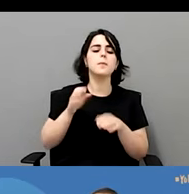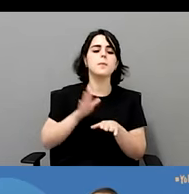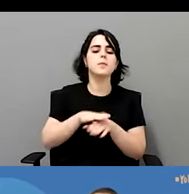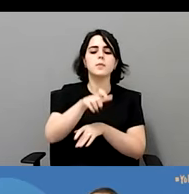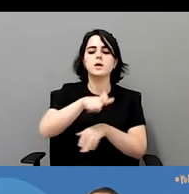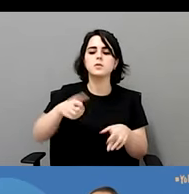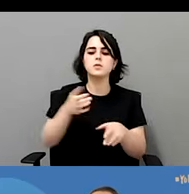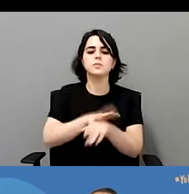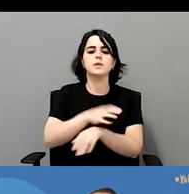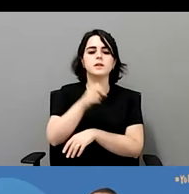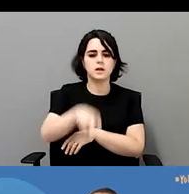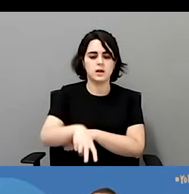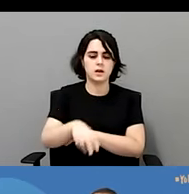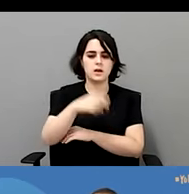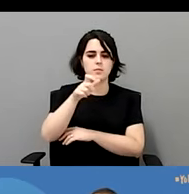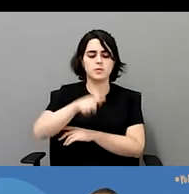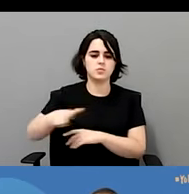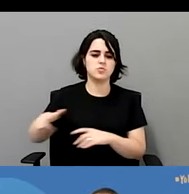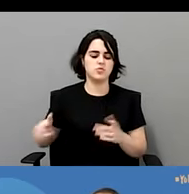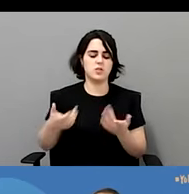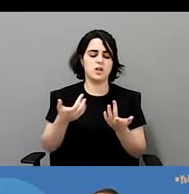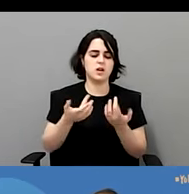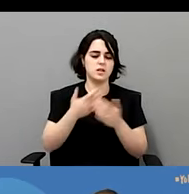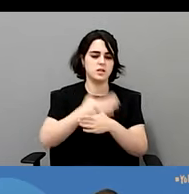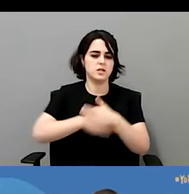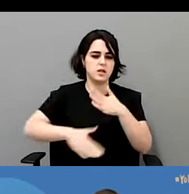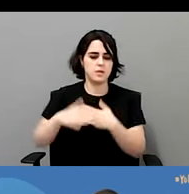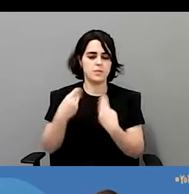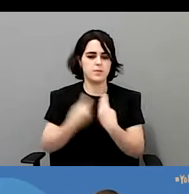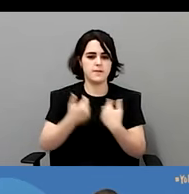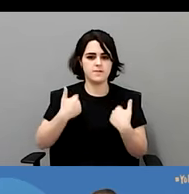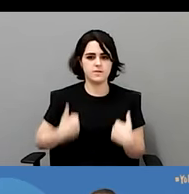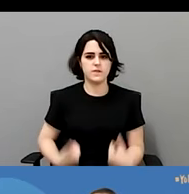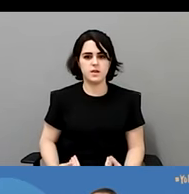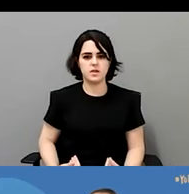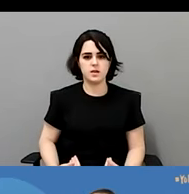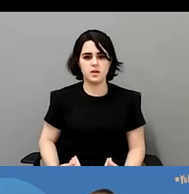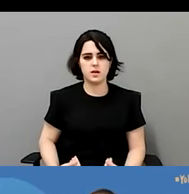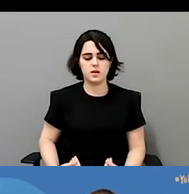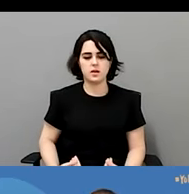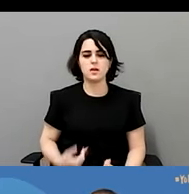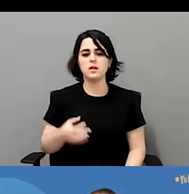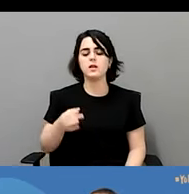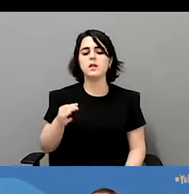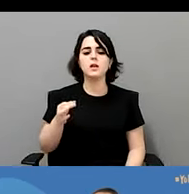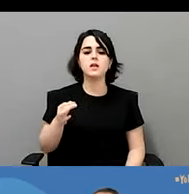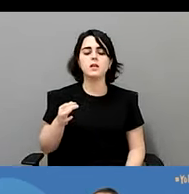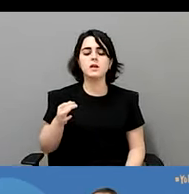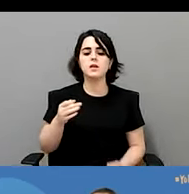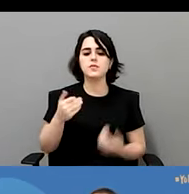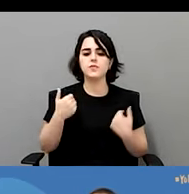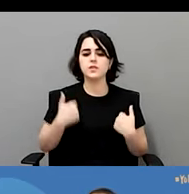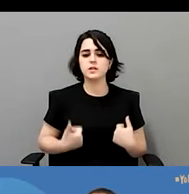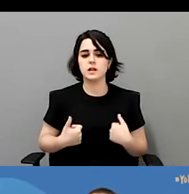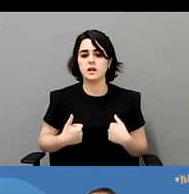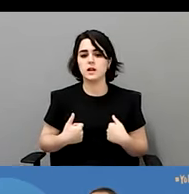a personas con discapacidad física severa que tengan una